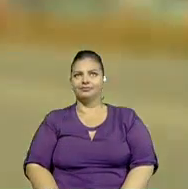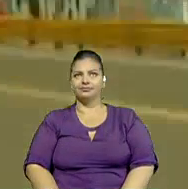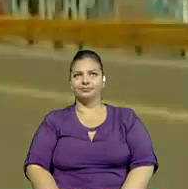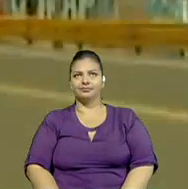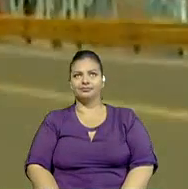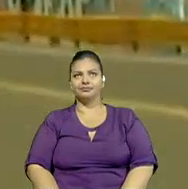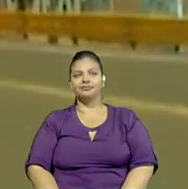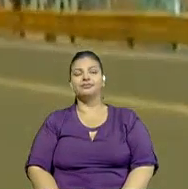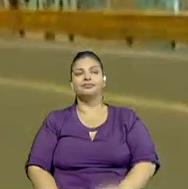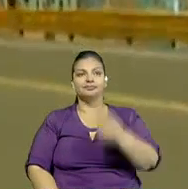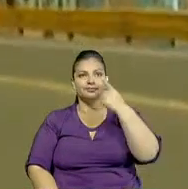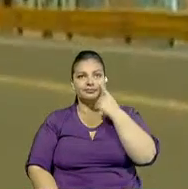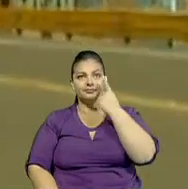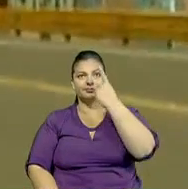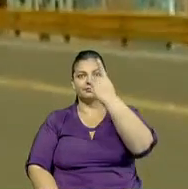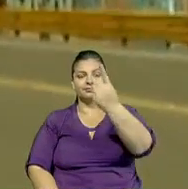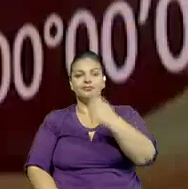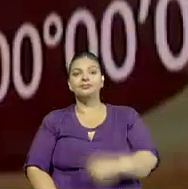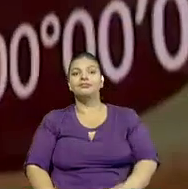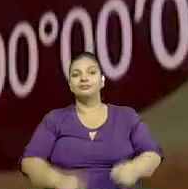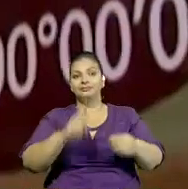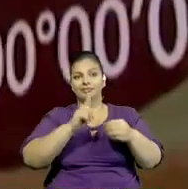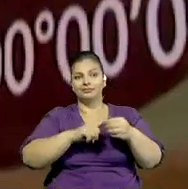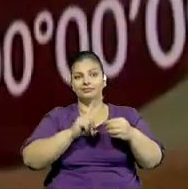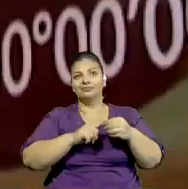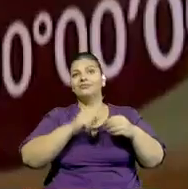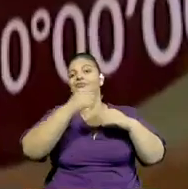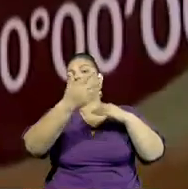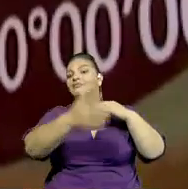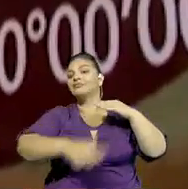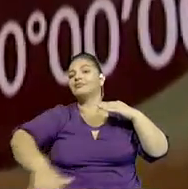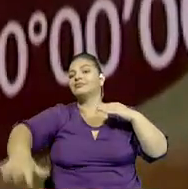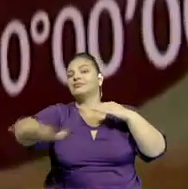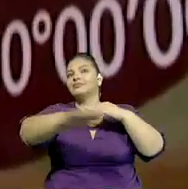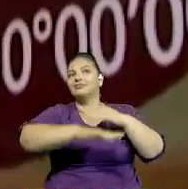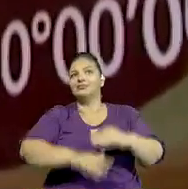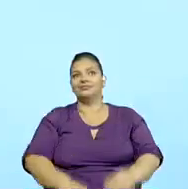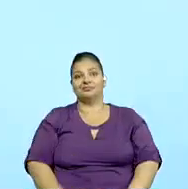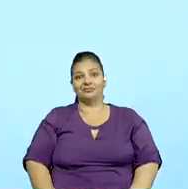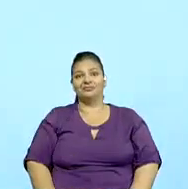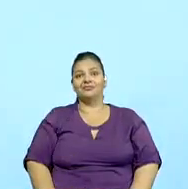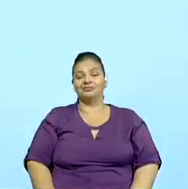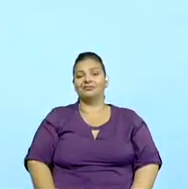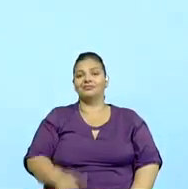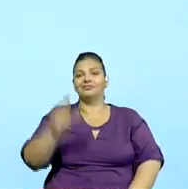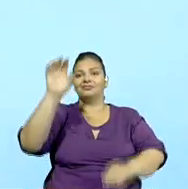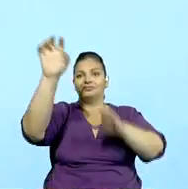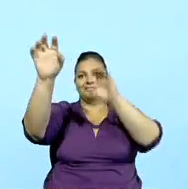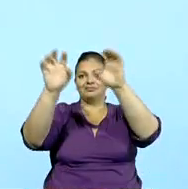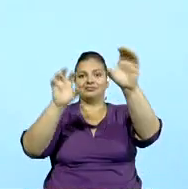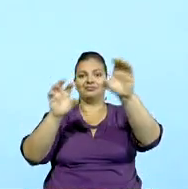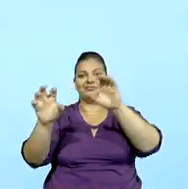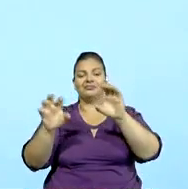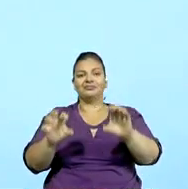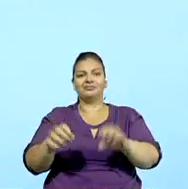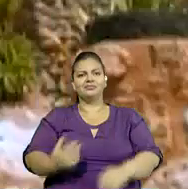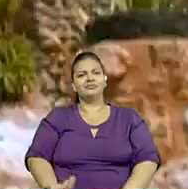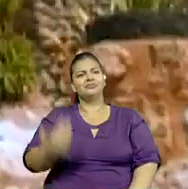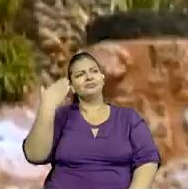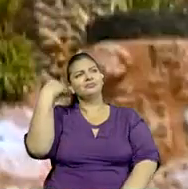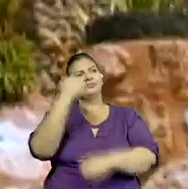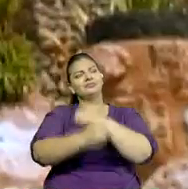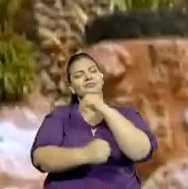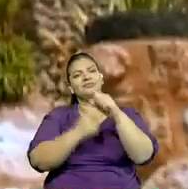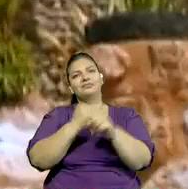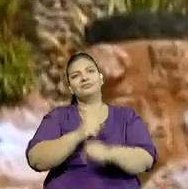Ubicado en la periferia de la ciudad de Quito, construido en el año 1989, se ha mantenido en el tiempo como una forma de rescatar la cultura